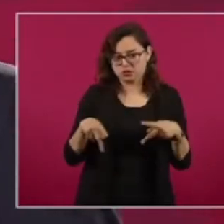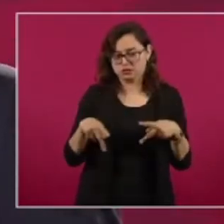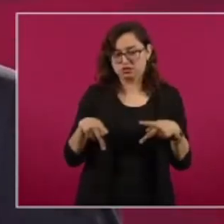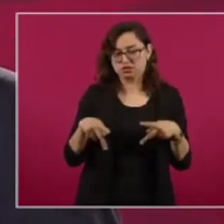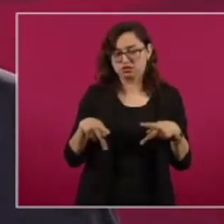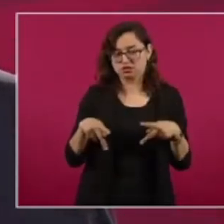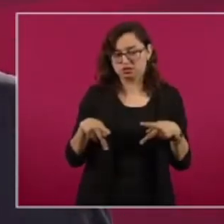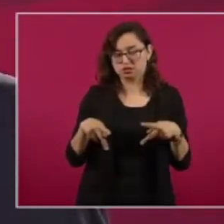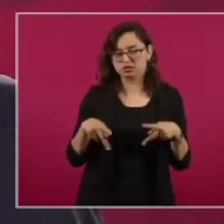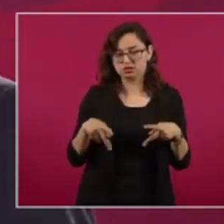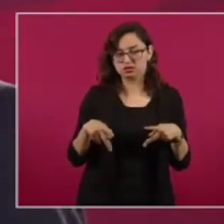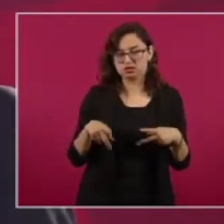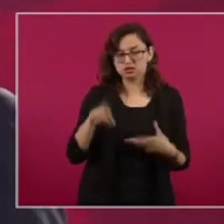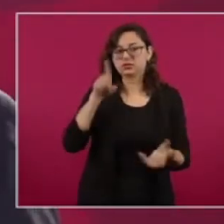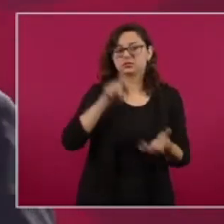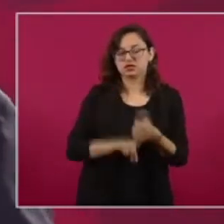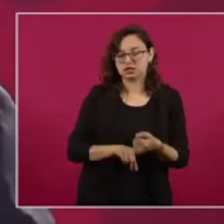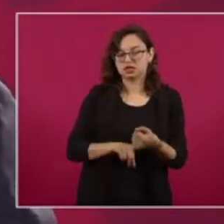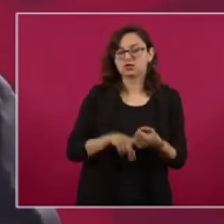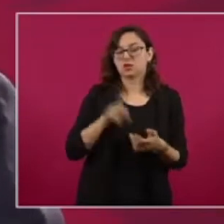de la filial